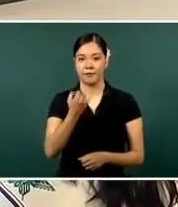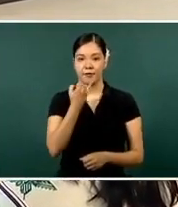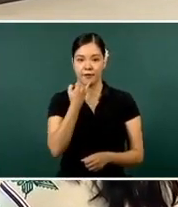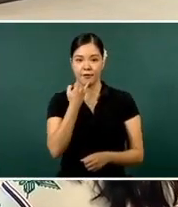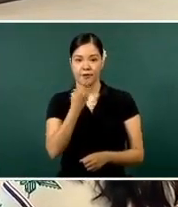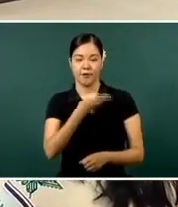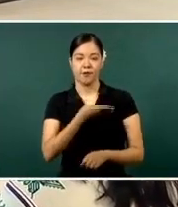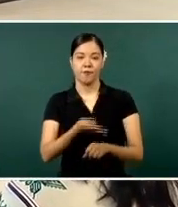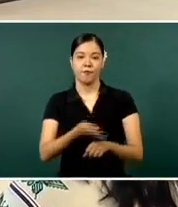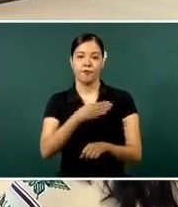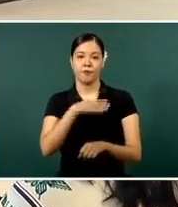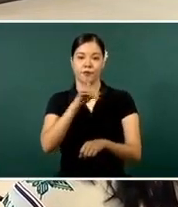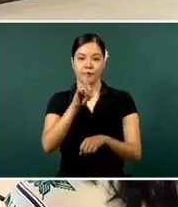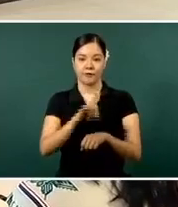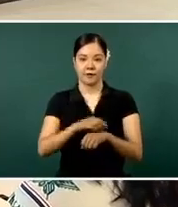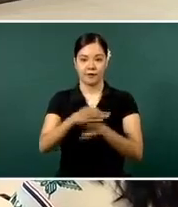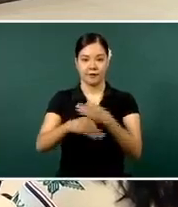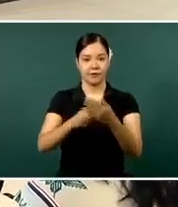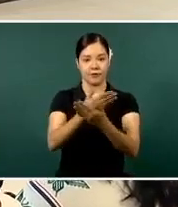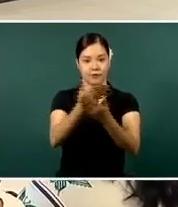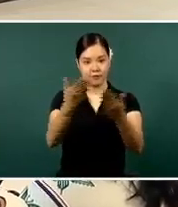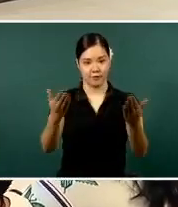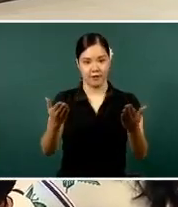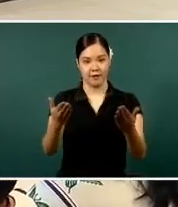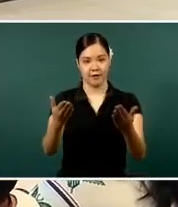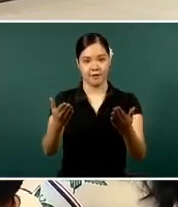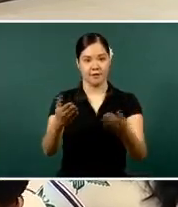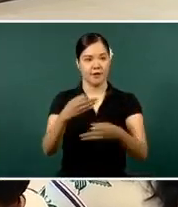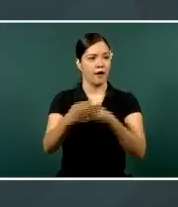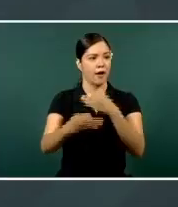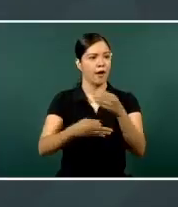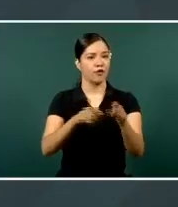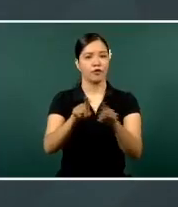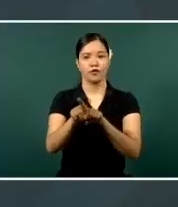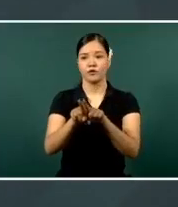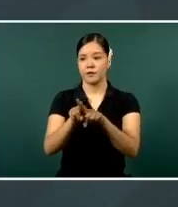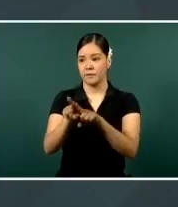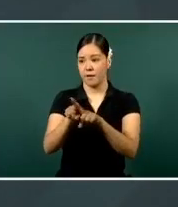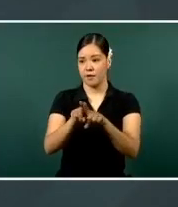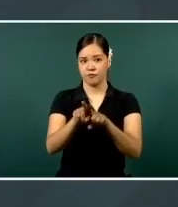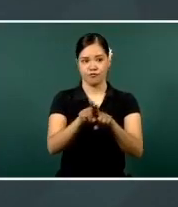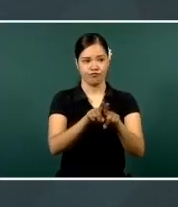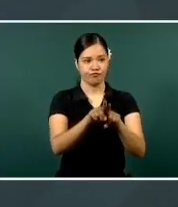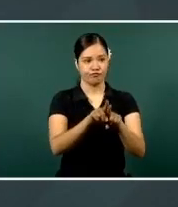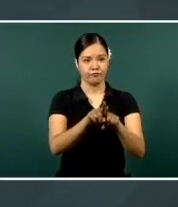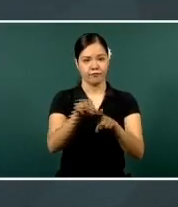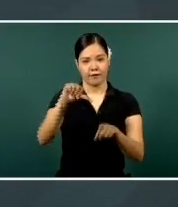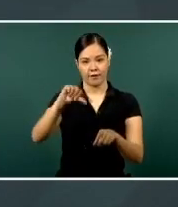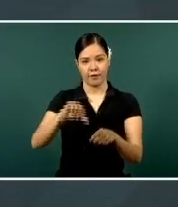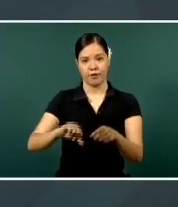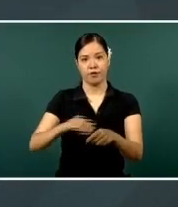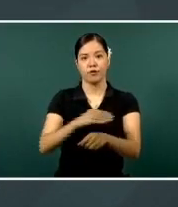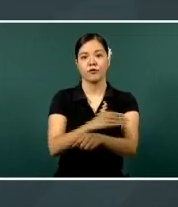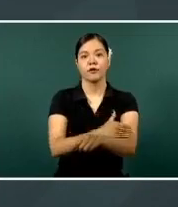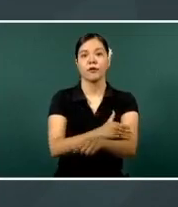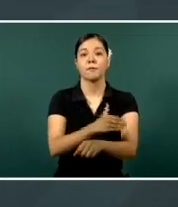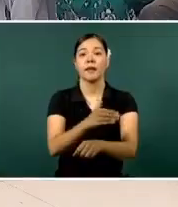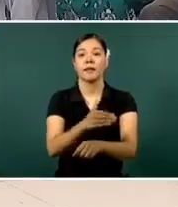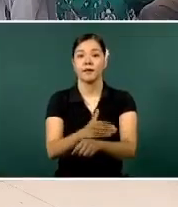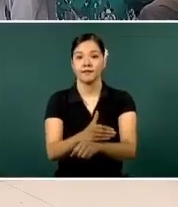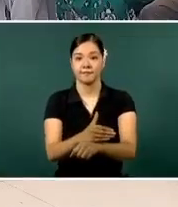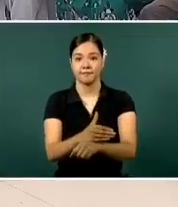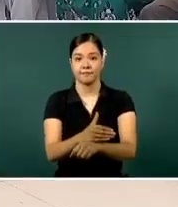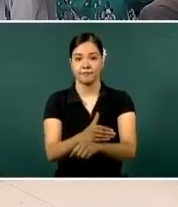autoridades, a nuestros hermanos que hoy nos acompañan, en especial me